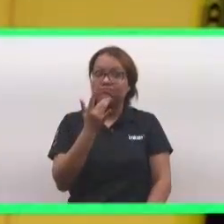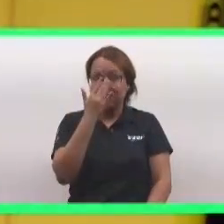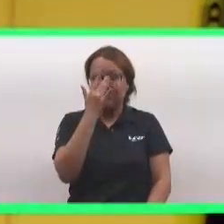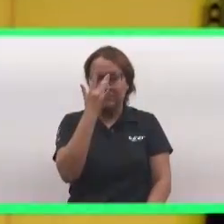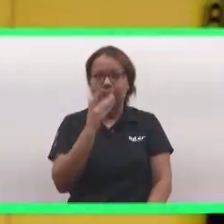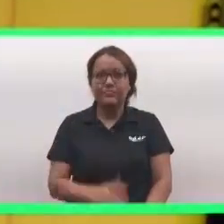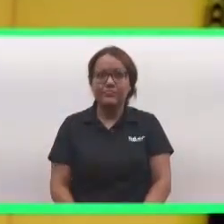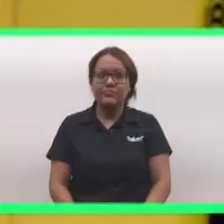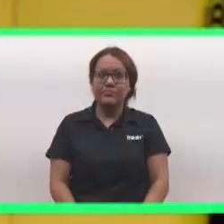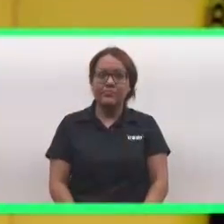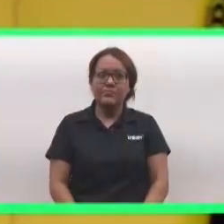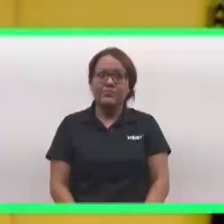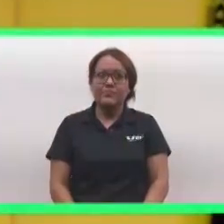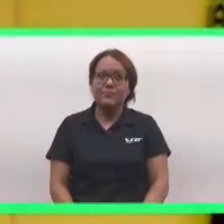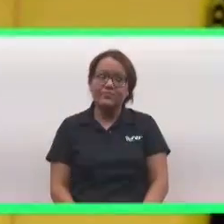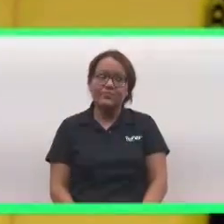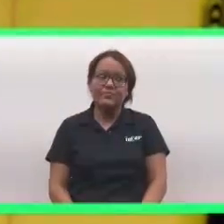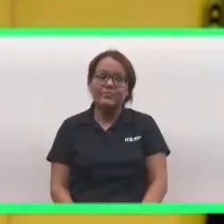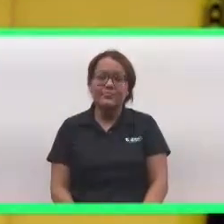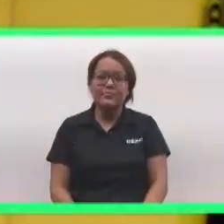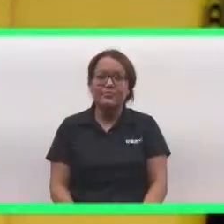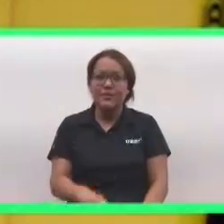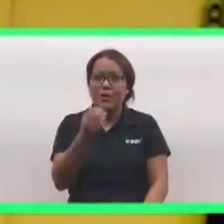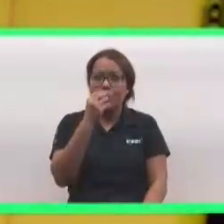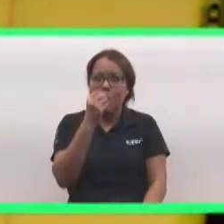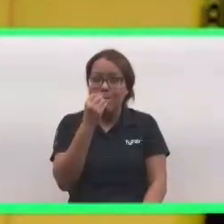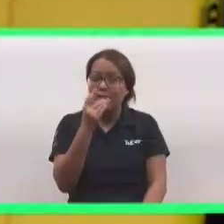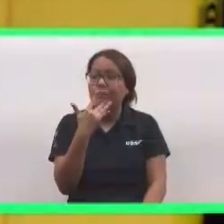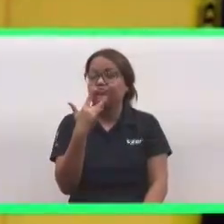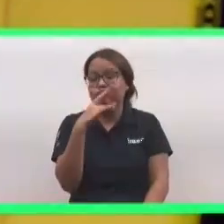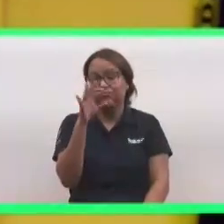de gente necesitada como nosotros.